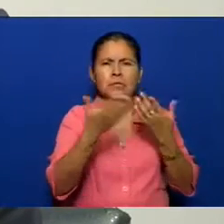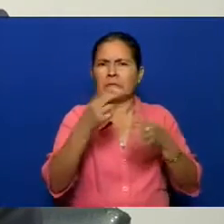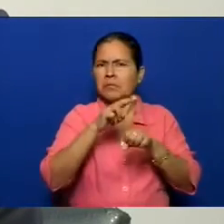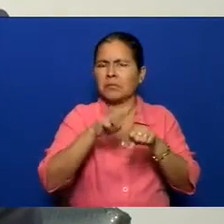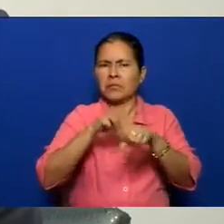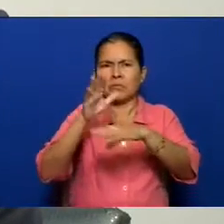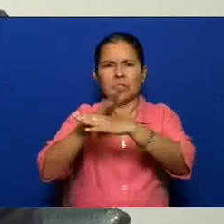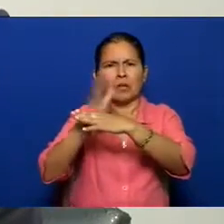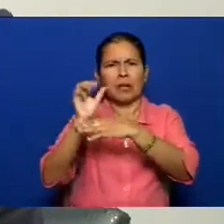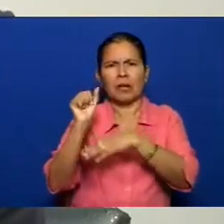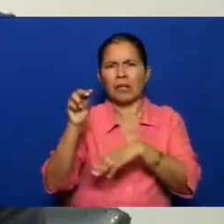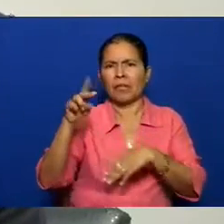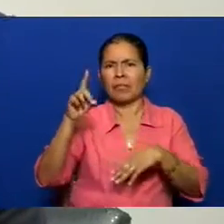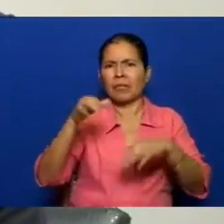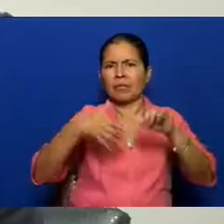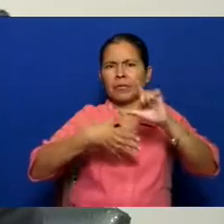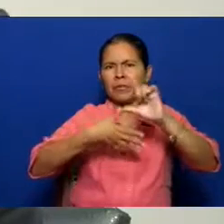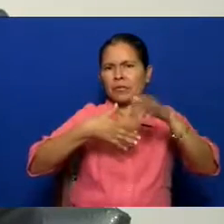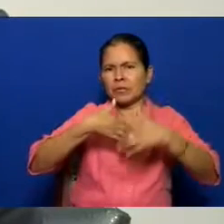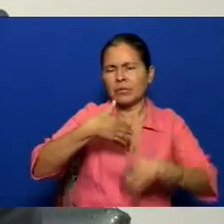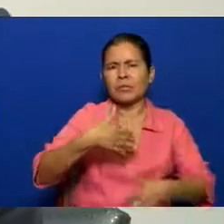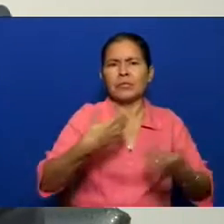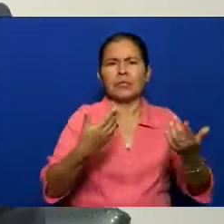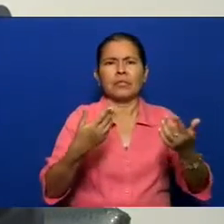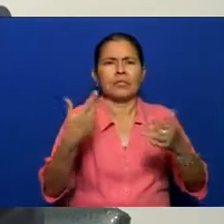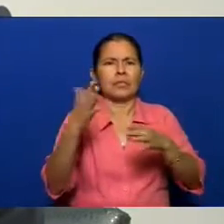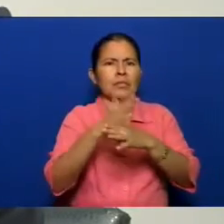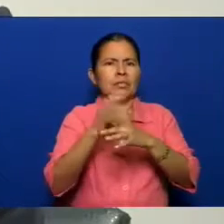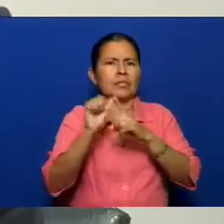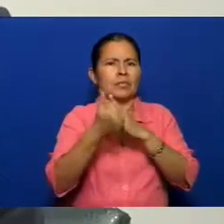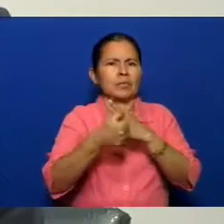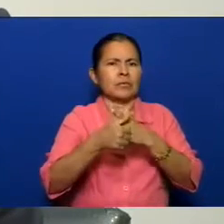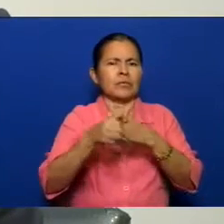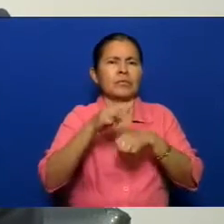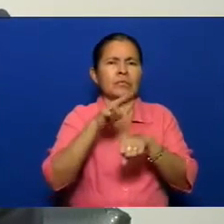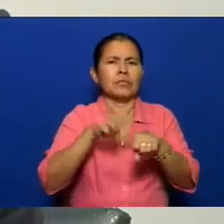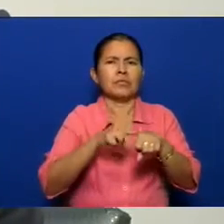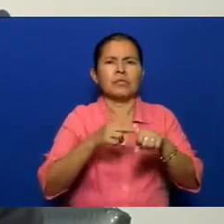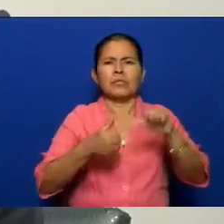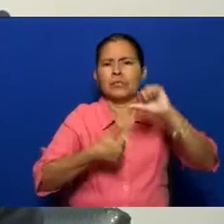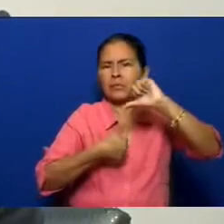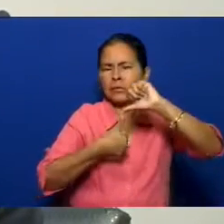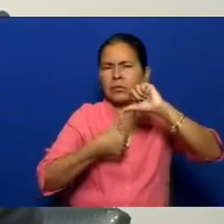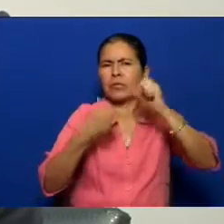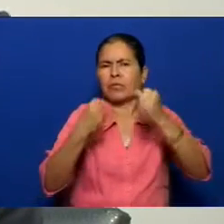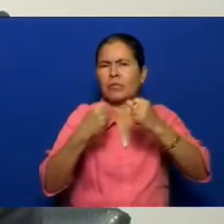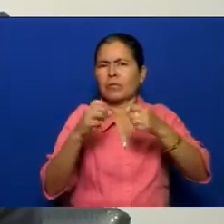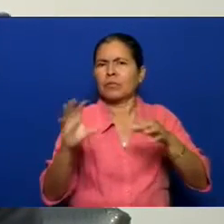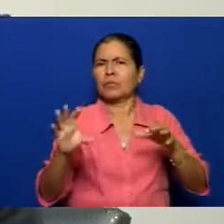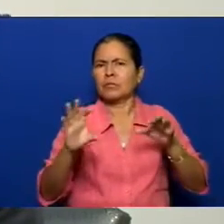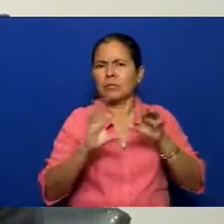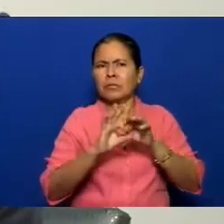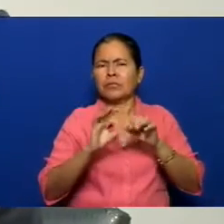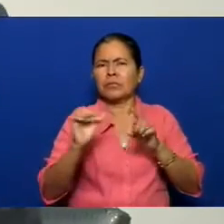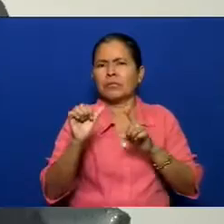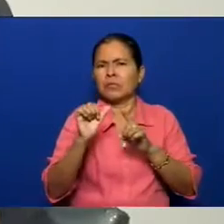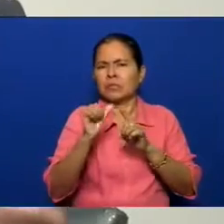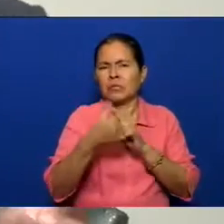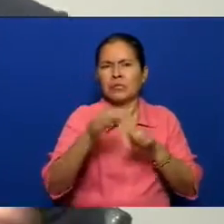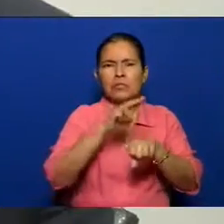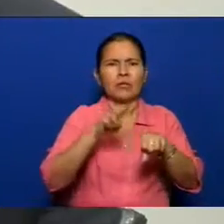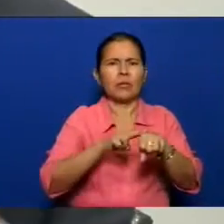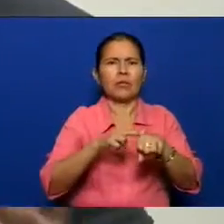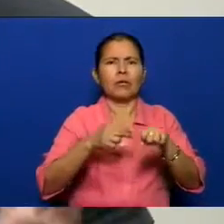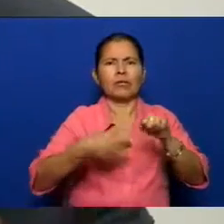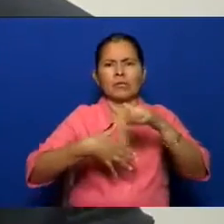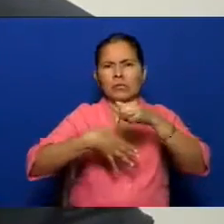de los países andinos, con el Parlamento Centroamericano. Tenemos relación muy fuerte con el Parlamento del Cono Sur, con el conjunto